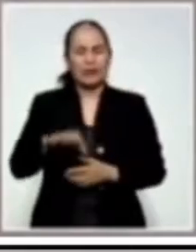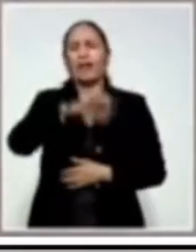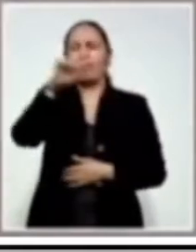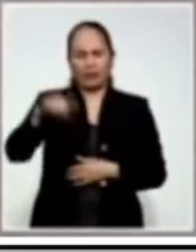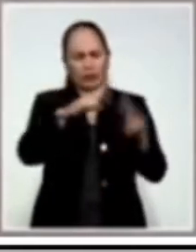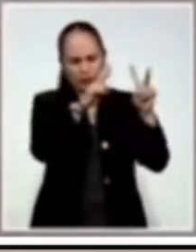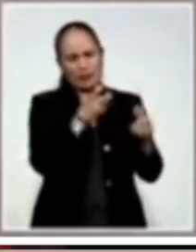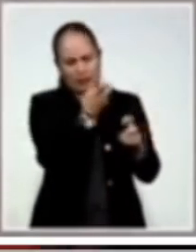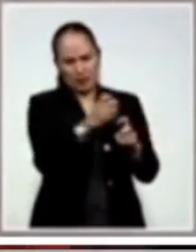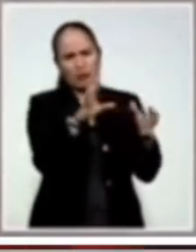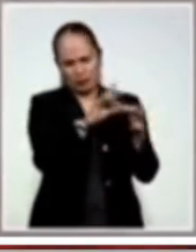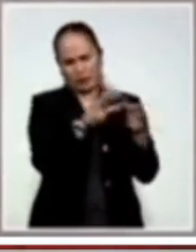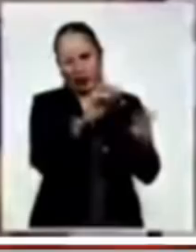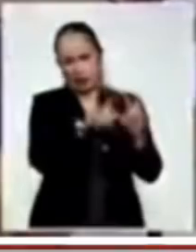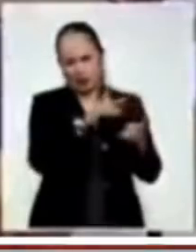de este tema.